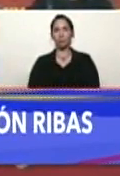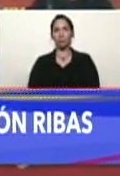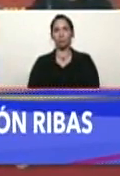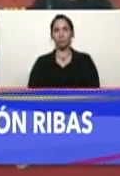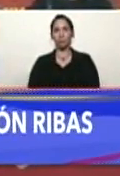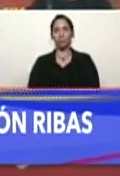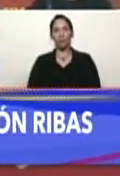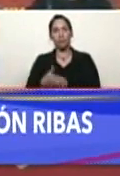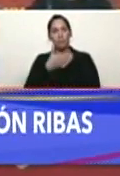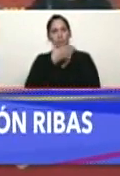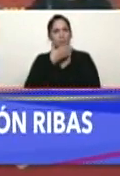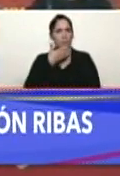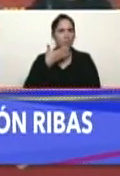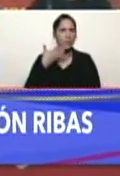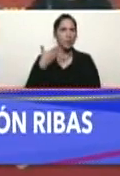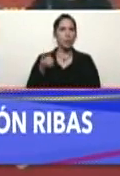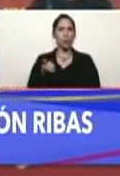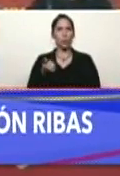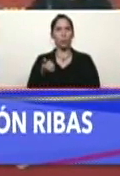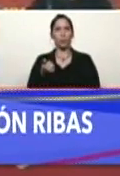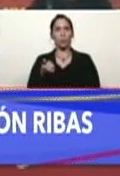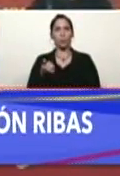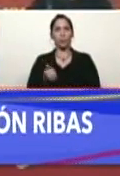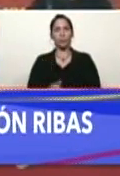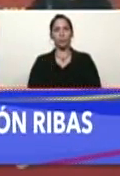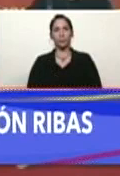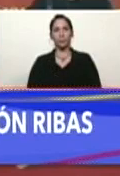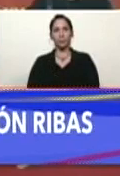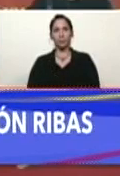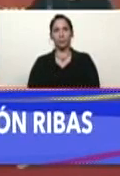ser mejor, sí se puede